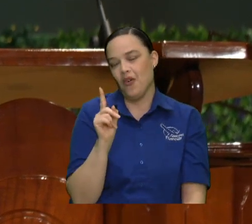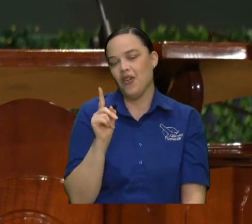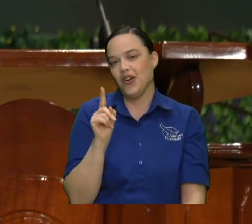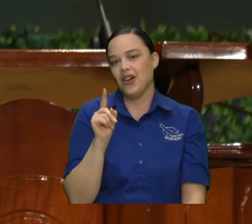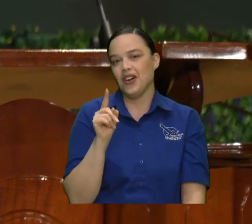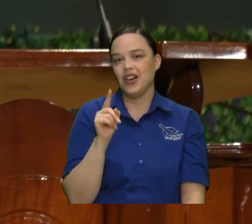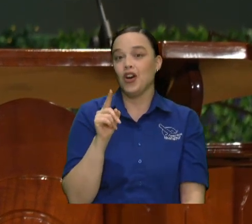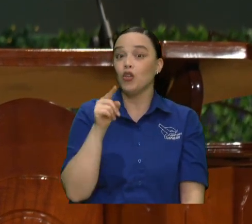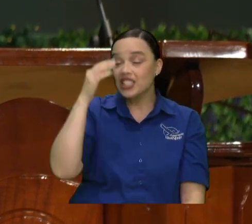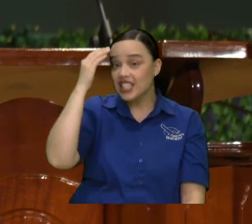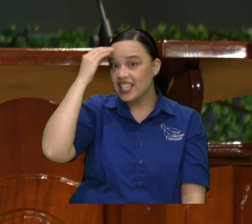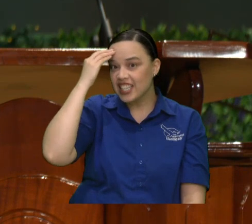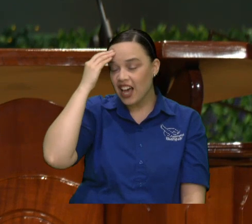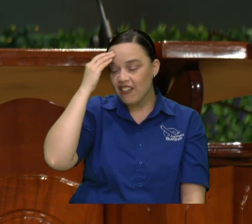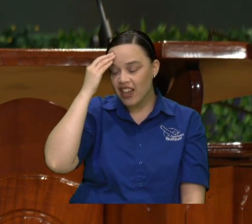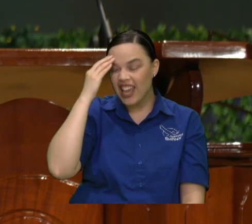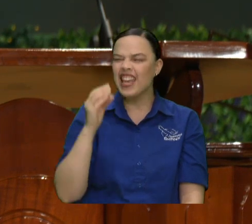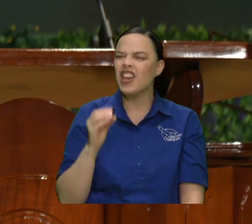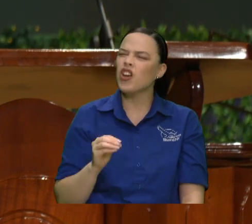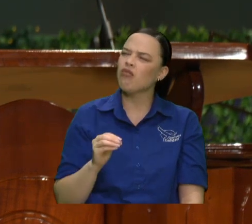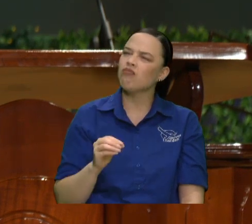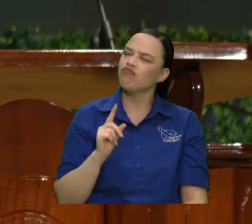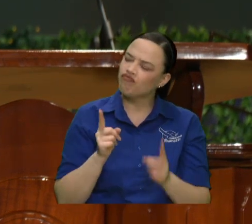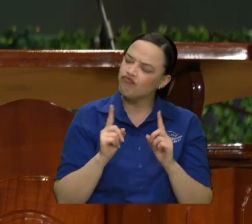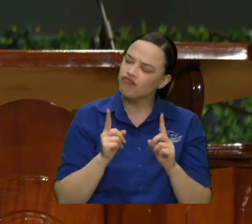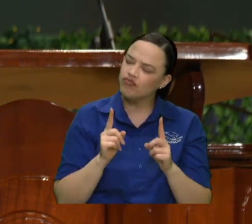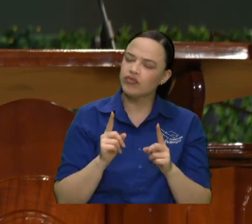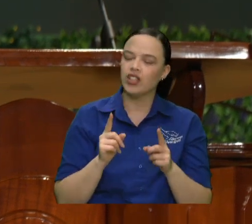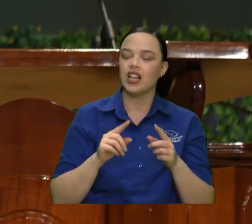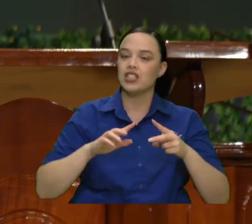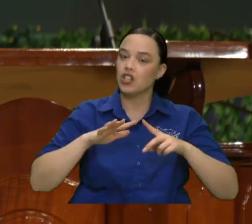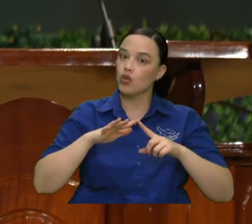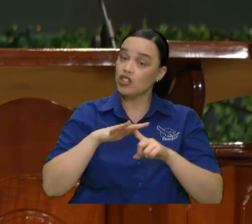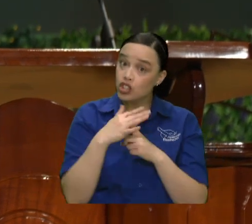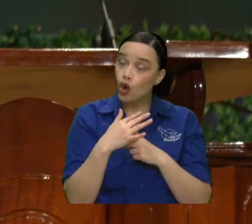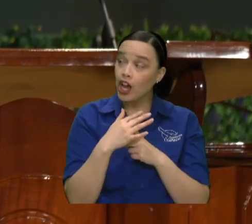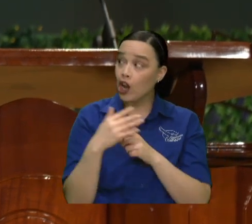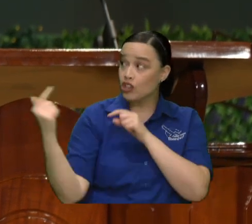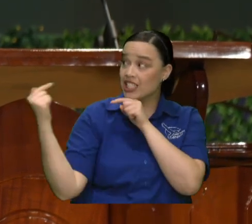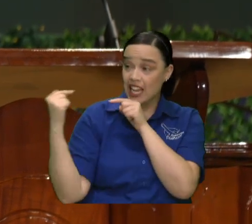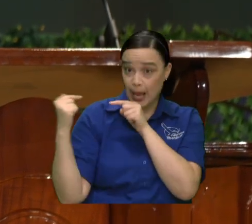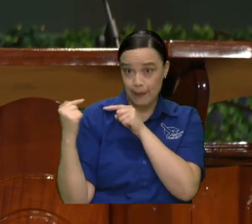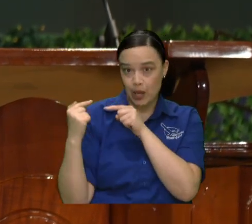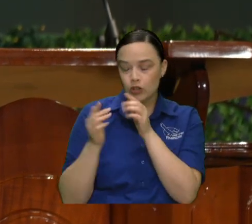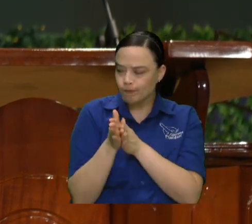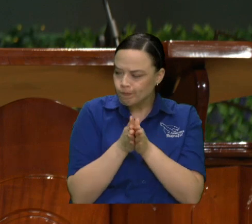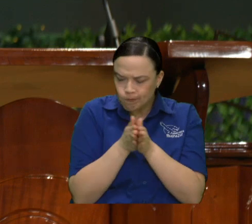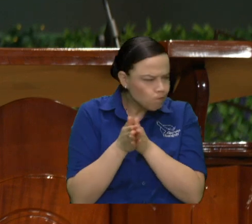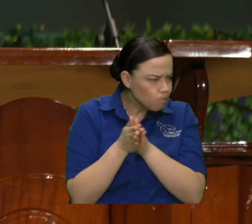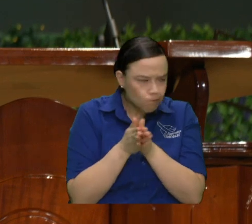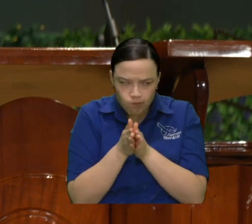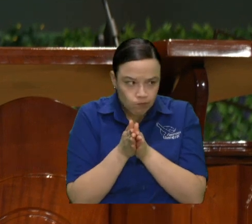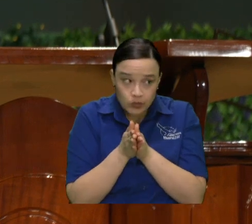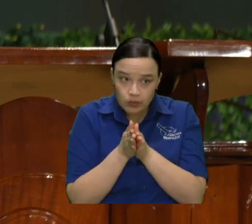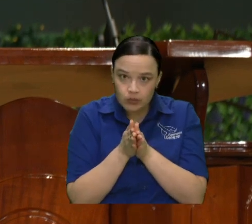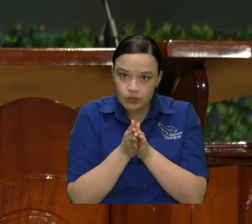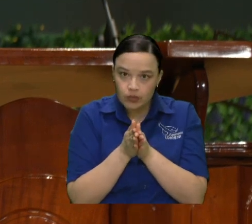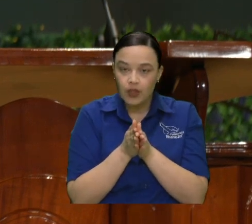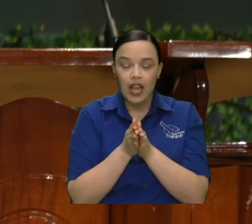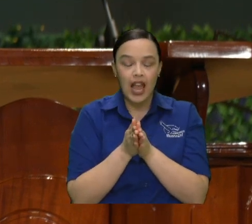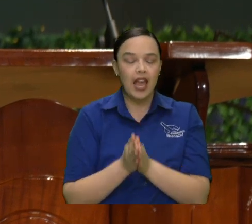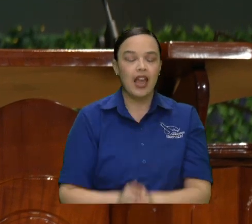cuál es la pólvora de la cual sus enemigos pueden aprovecharse venir venir meter fuego y se